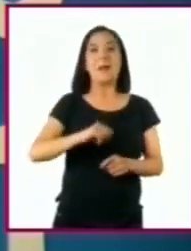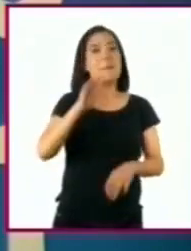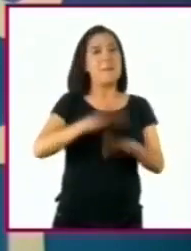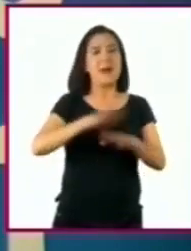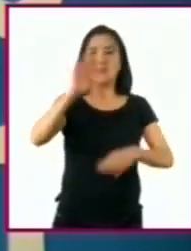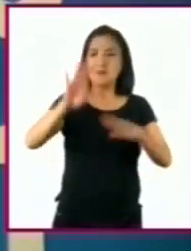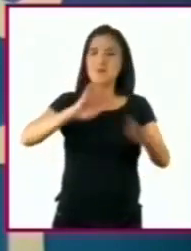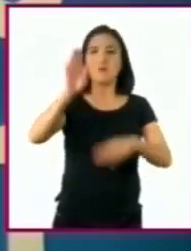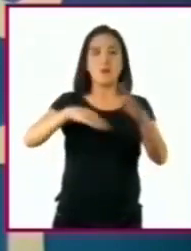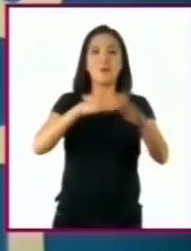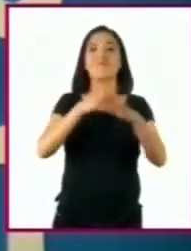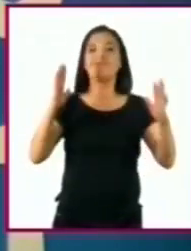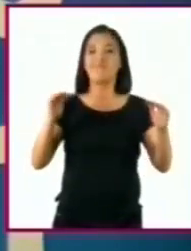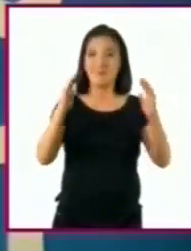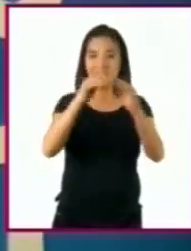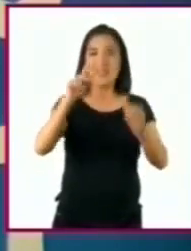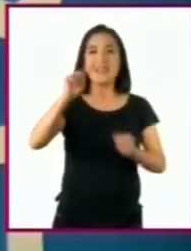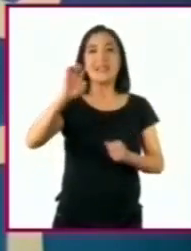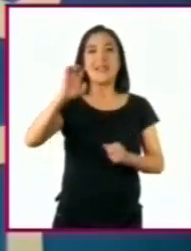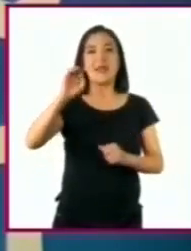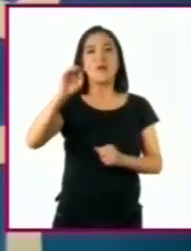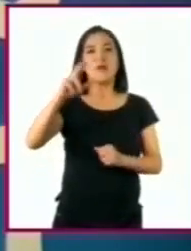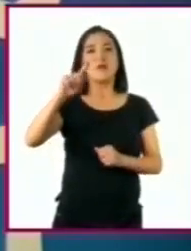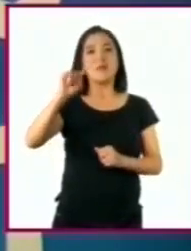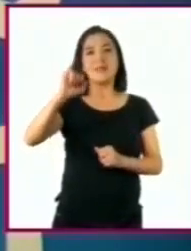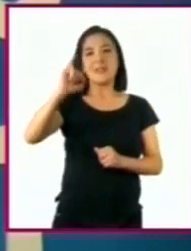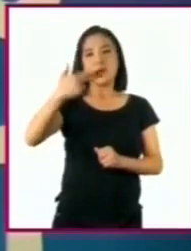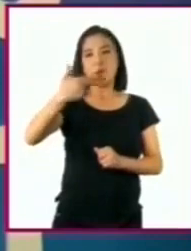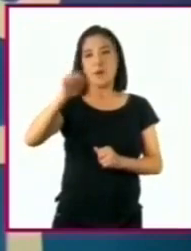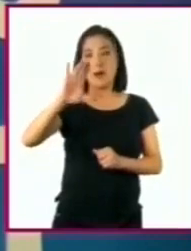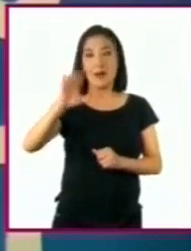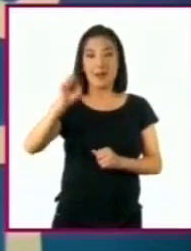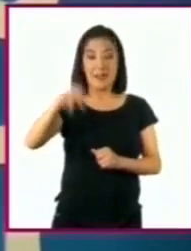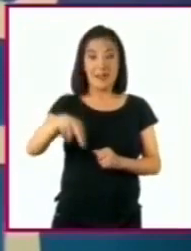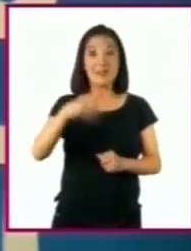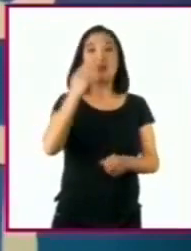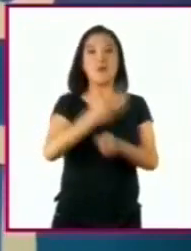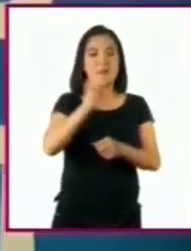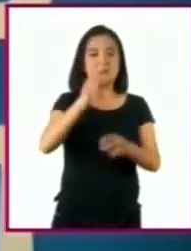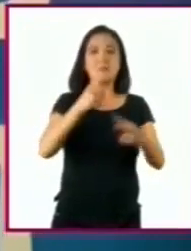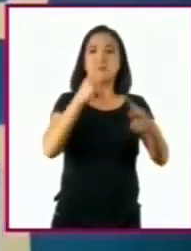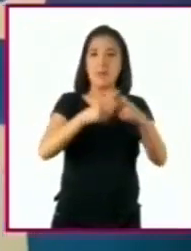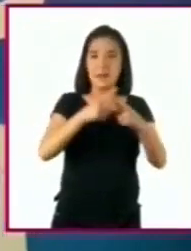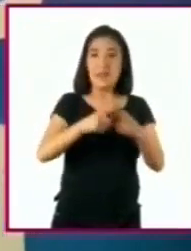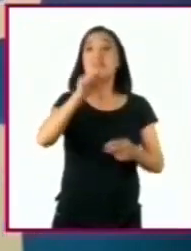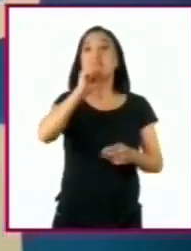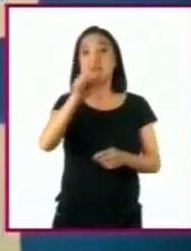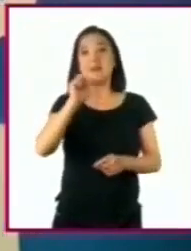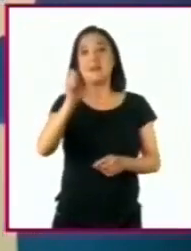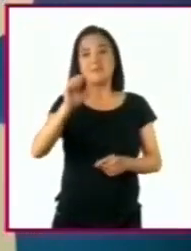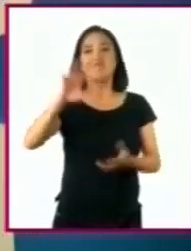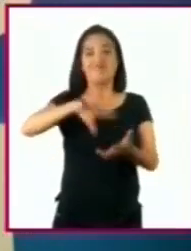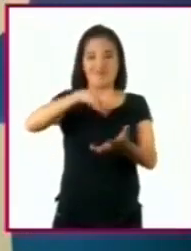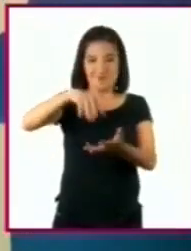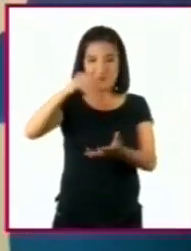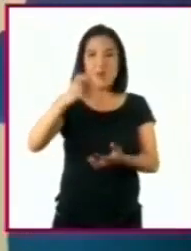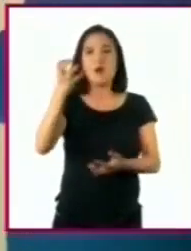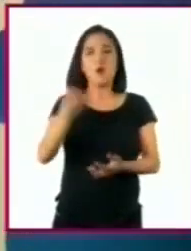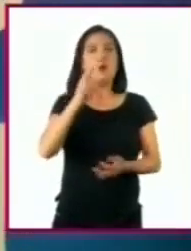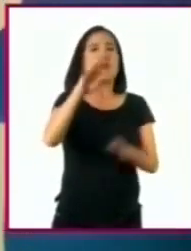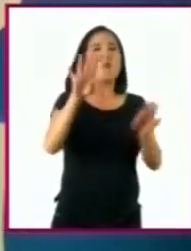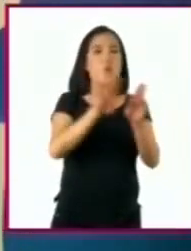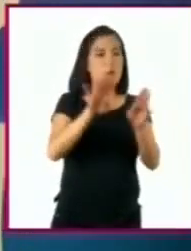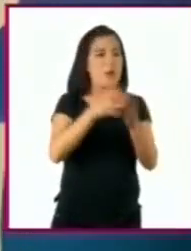están en la sesión correcta, porque las matemáticas, y particularmente la geometría, también se pueden aplicar para encontrar la altura de objetos